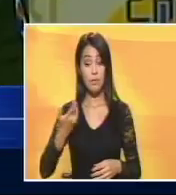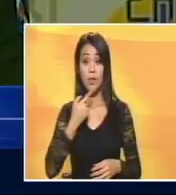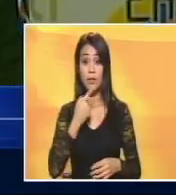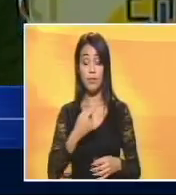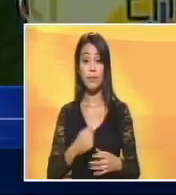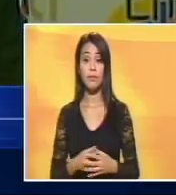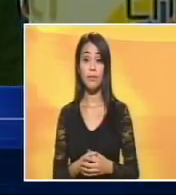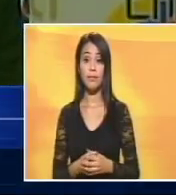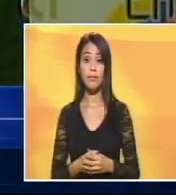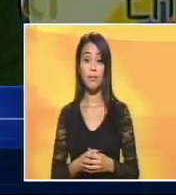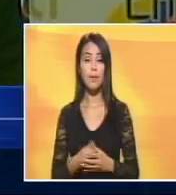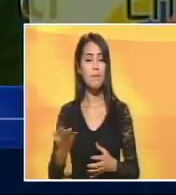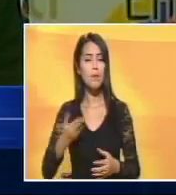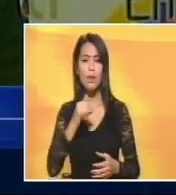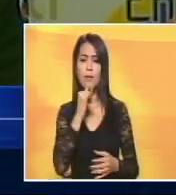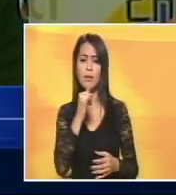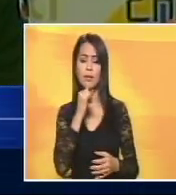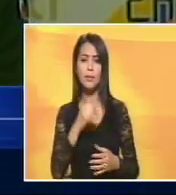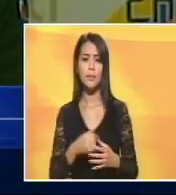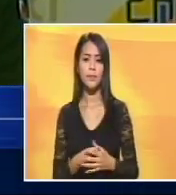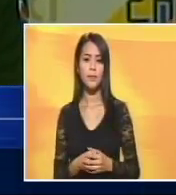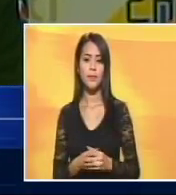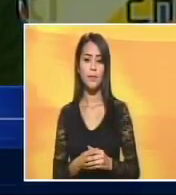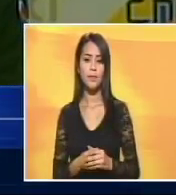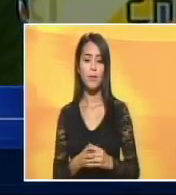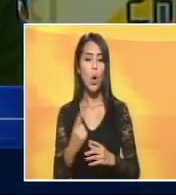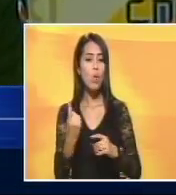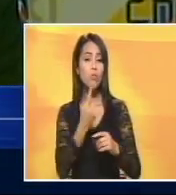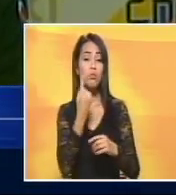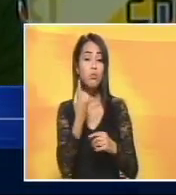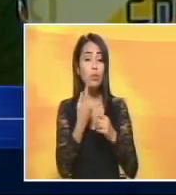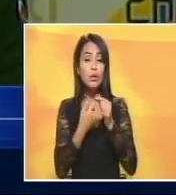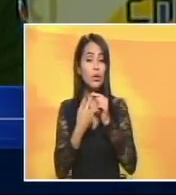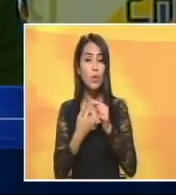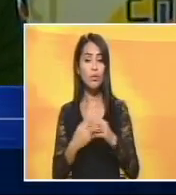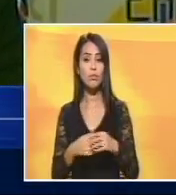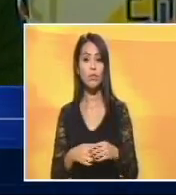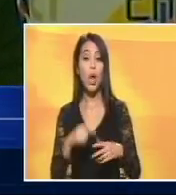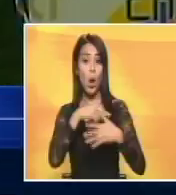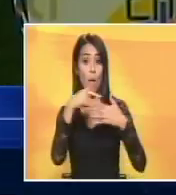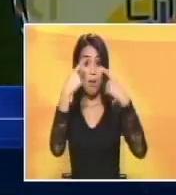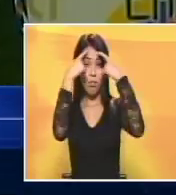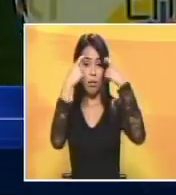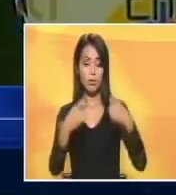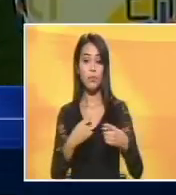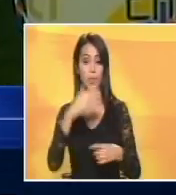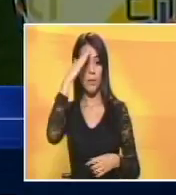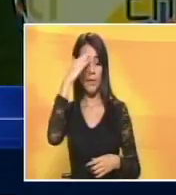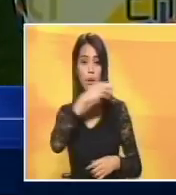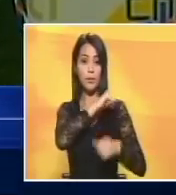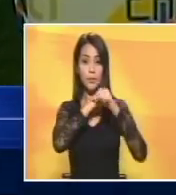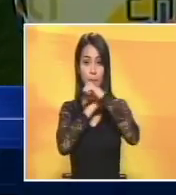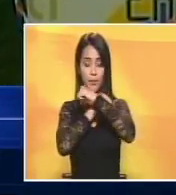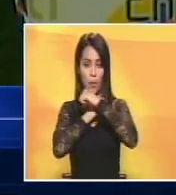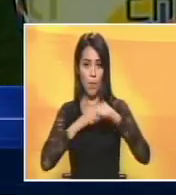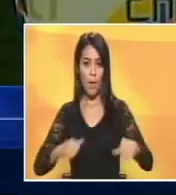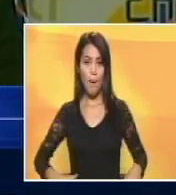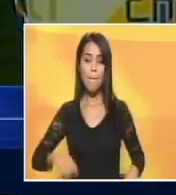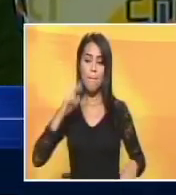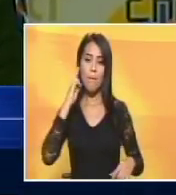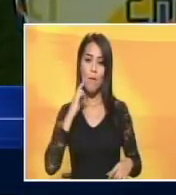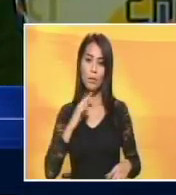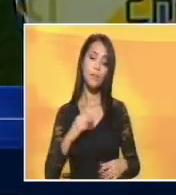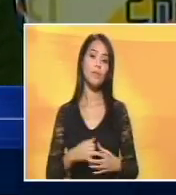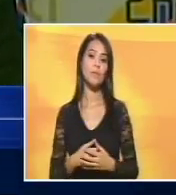resaltarlo, el mando único del Comando Estratégico Operacional de la Fuerza Armada Nacional Bolivariana. Allí